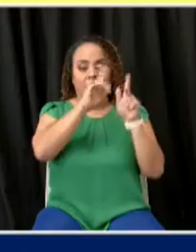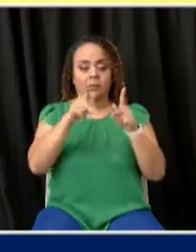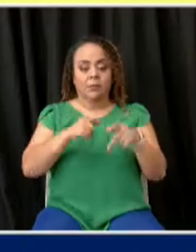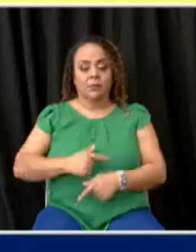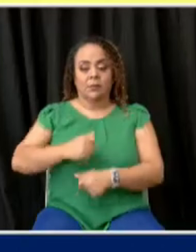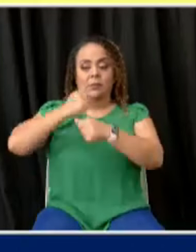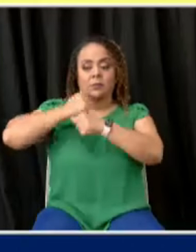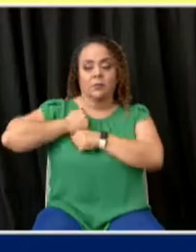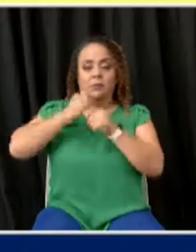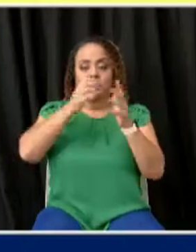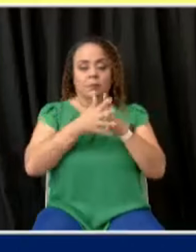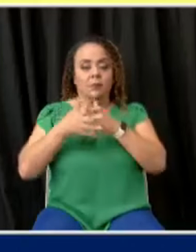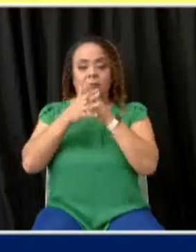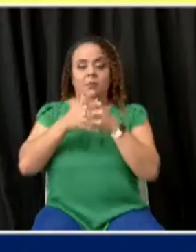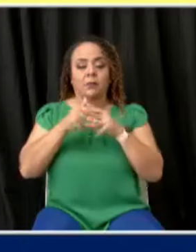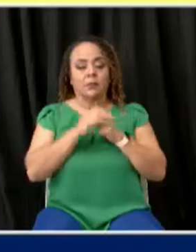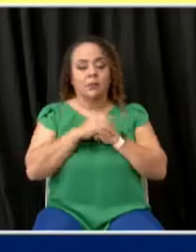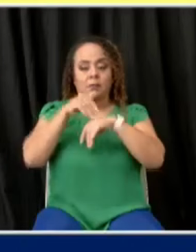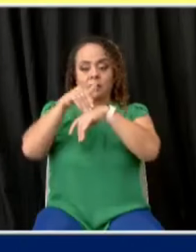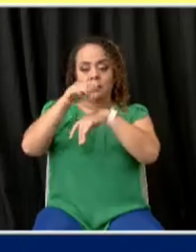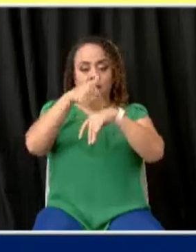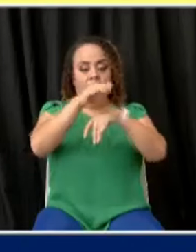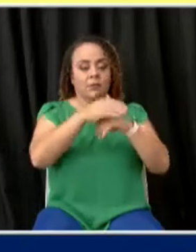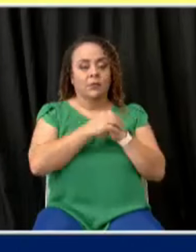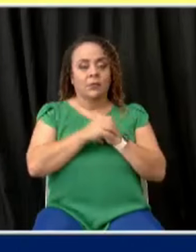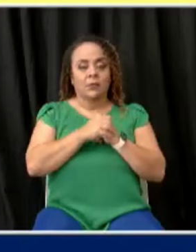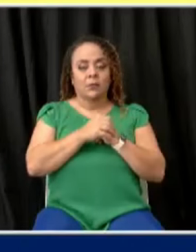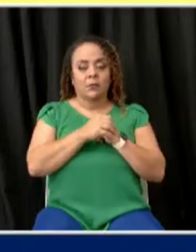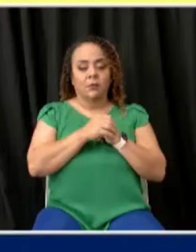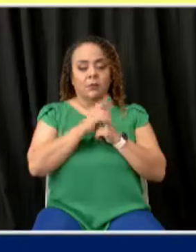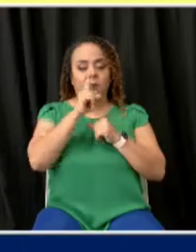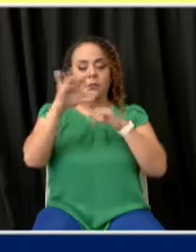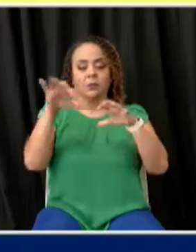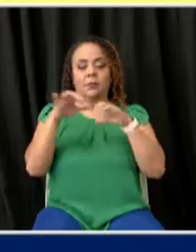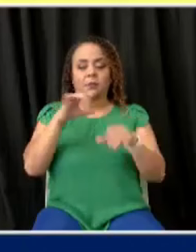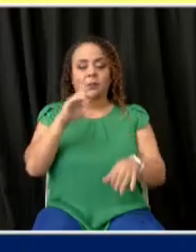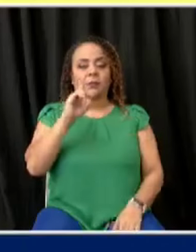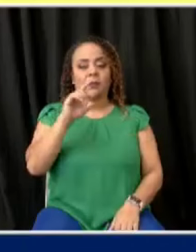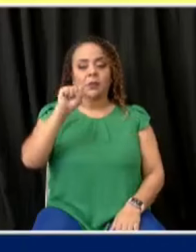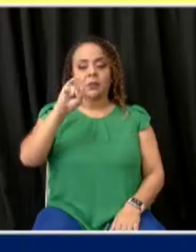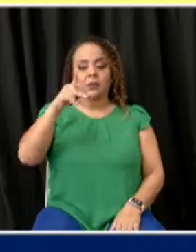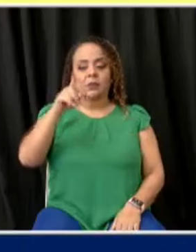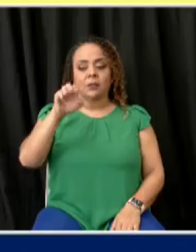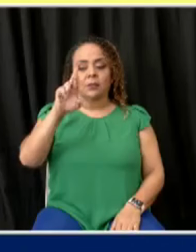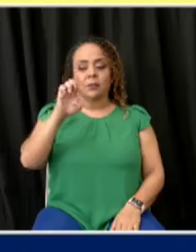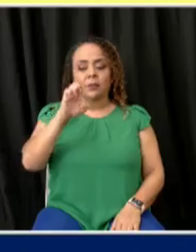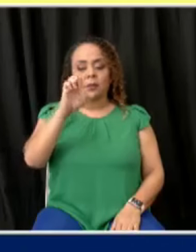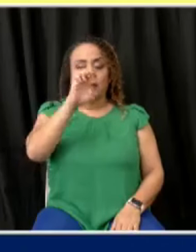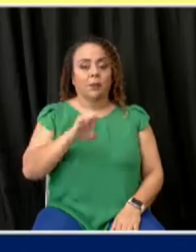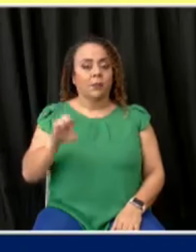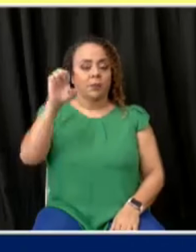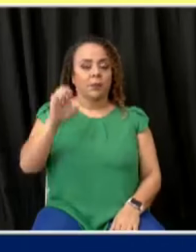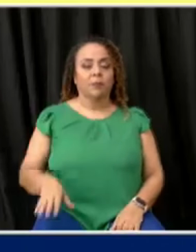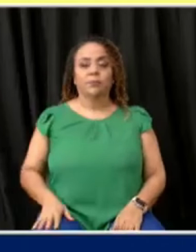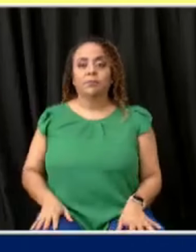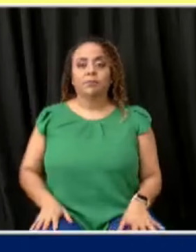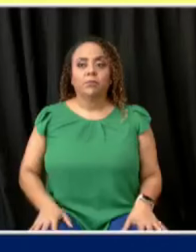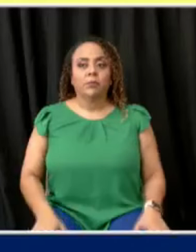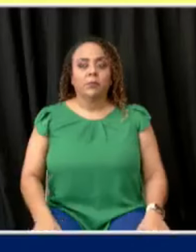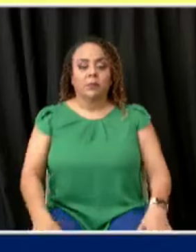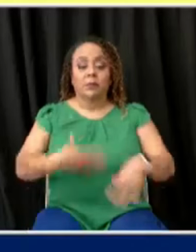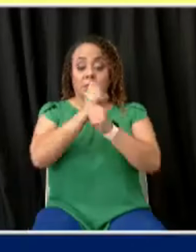ejército de Estados Unidos que los mandan a una actividad en Chipre, en la isla de Chipre en Europa, donde se hace